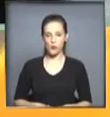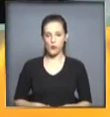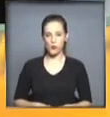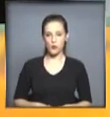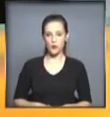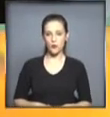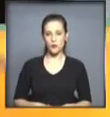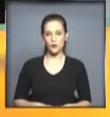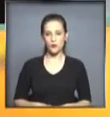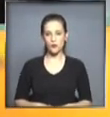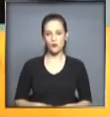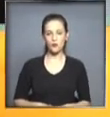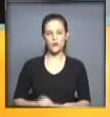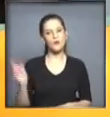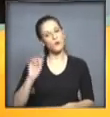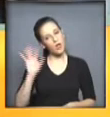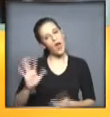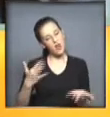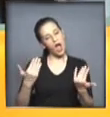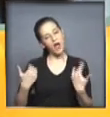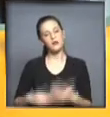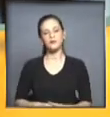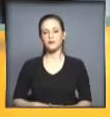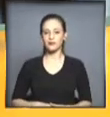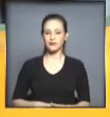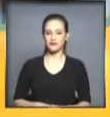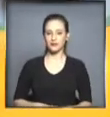Bueno. No, mira, yo no me arrugue, Anita, no me arrugue.